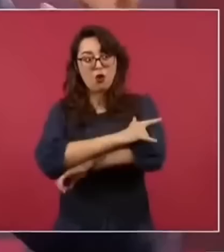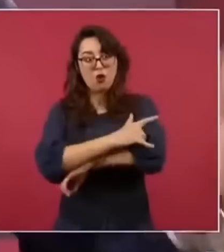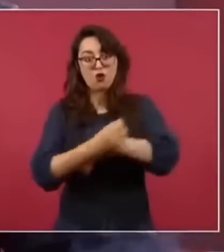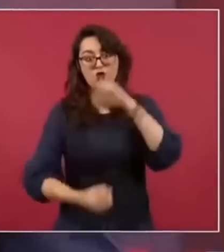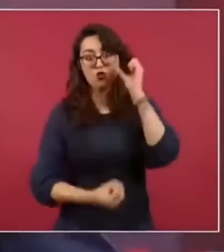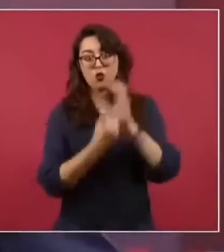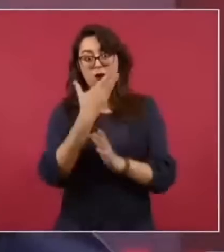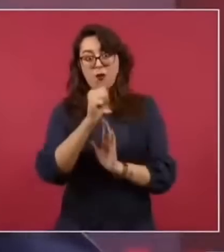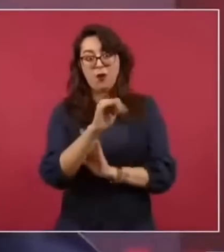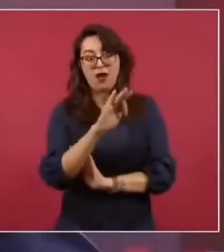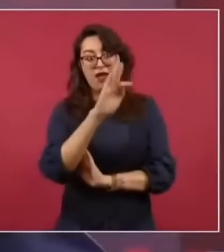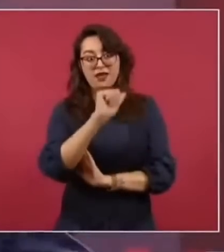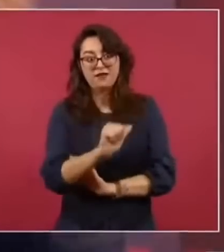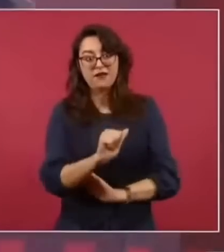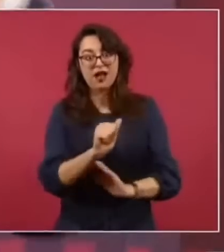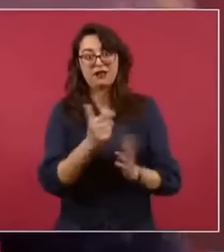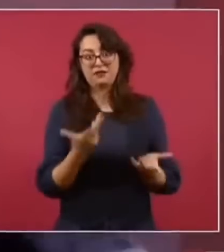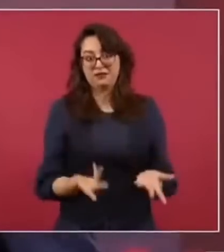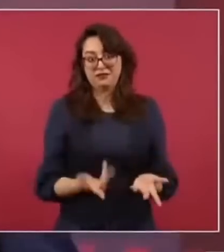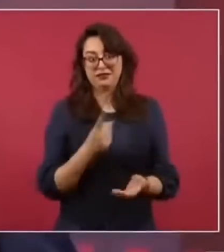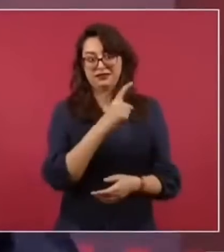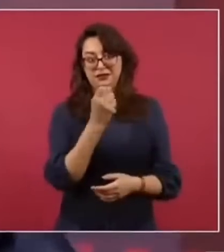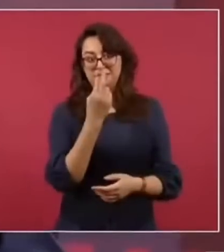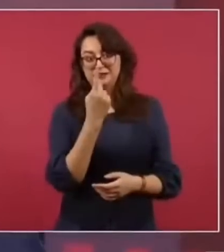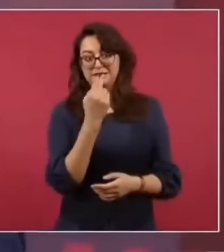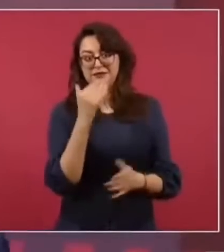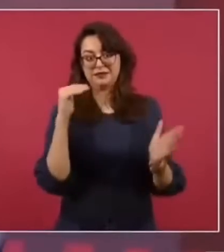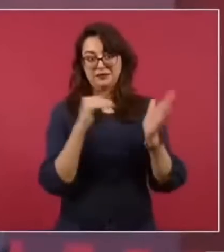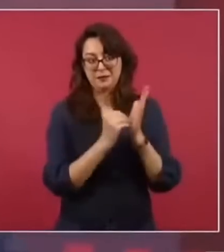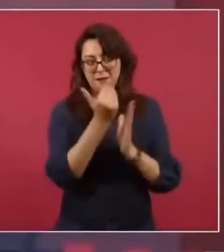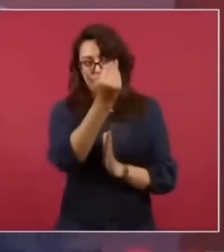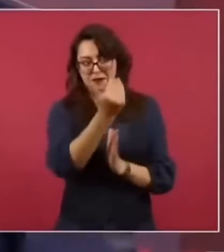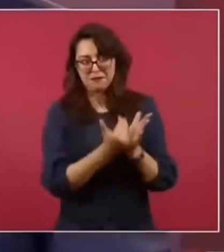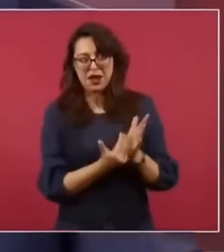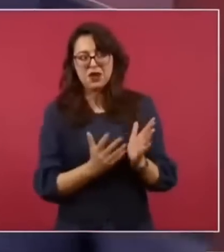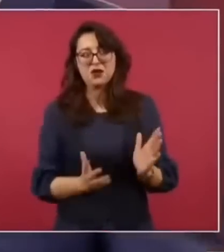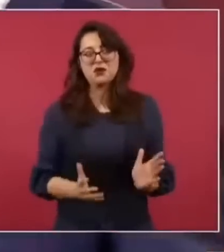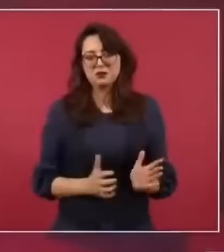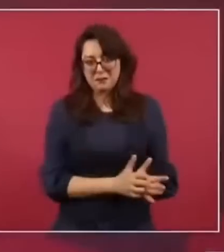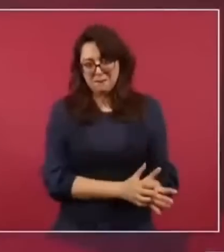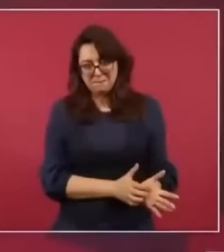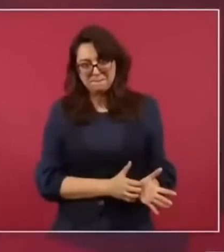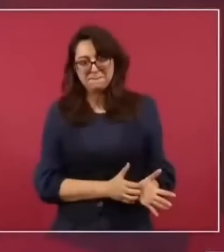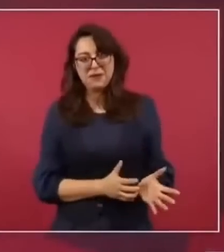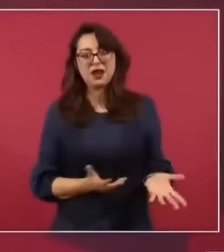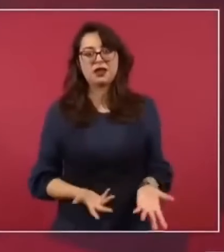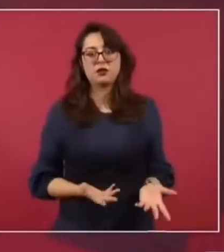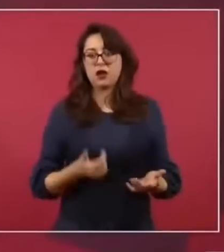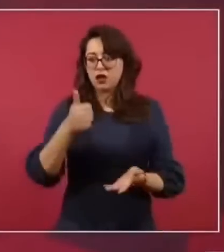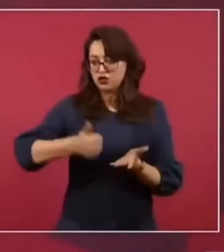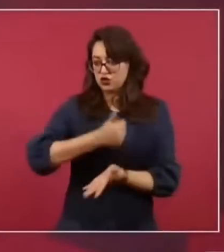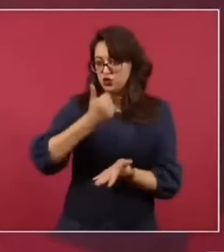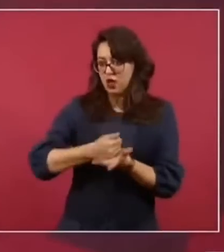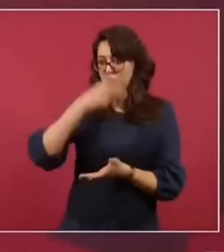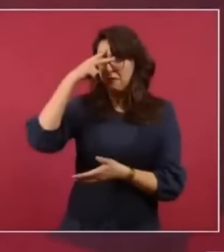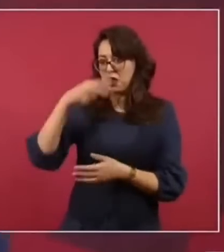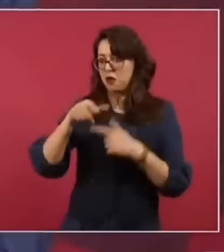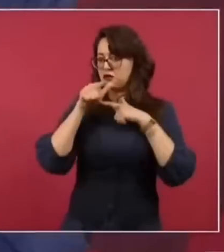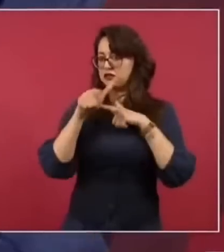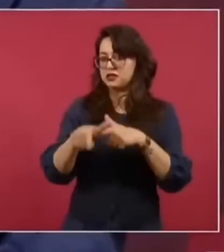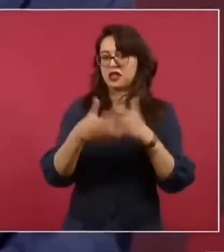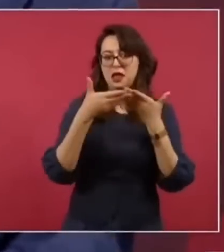Ustedes saben, nada más que no se hacen las